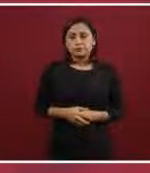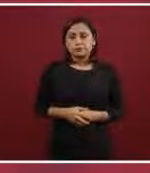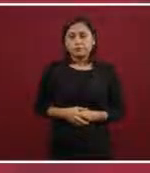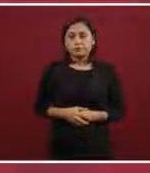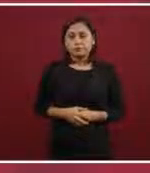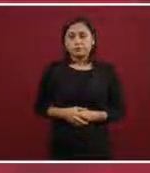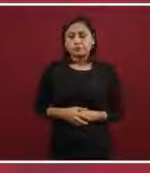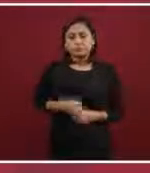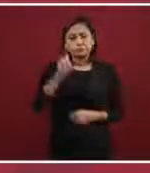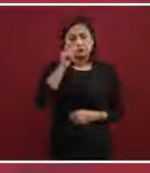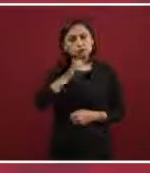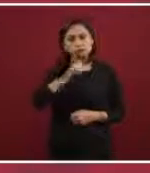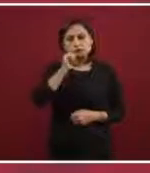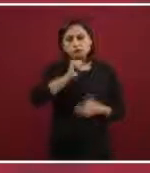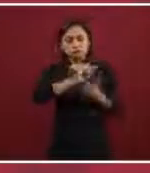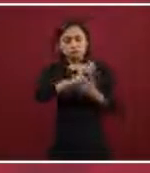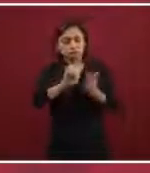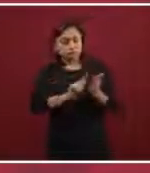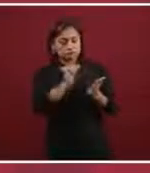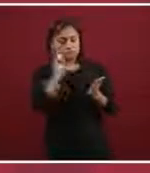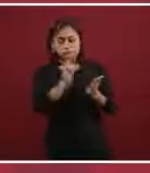el marco legal